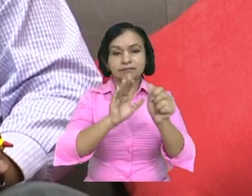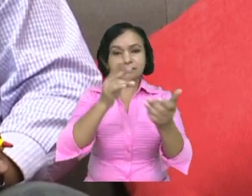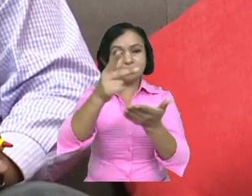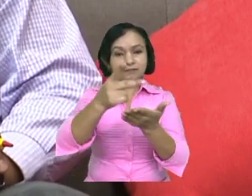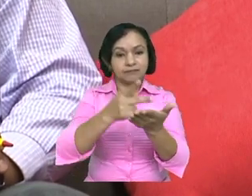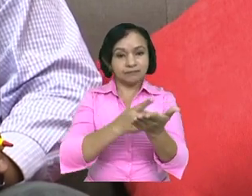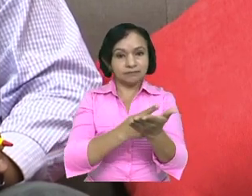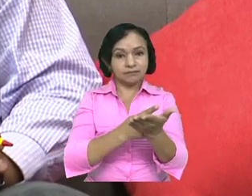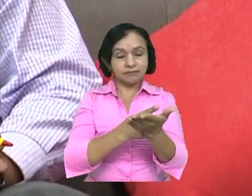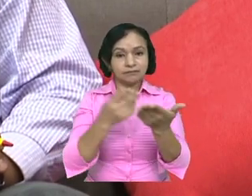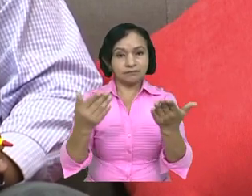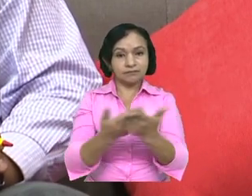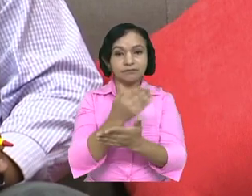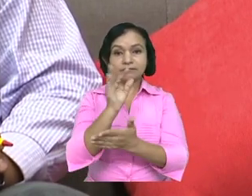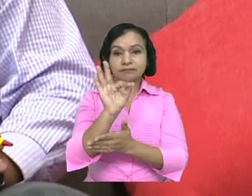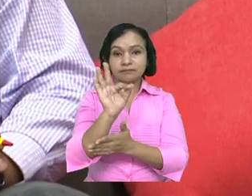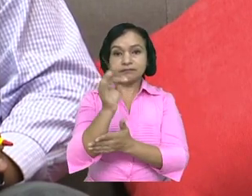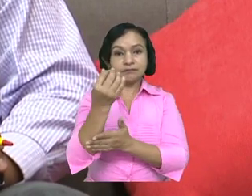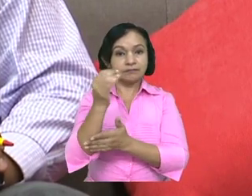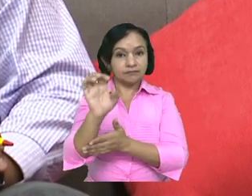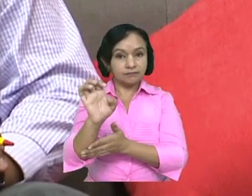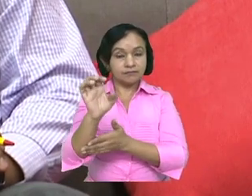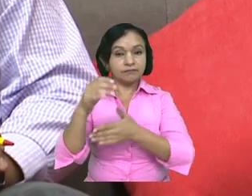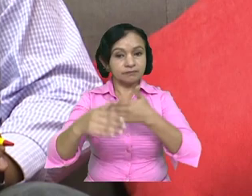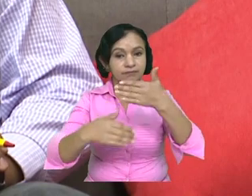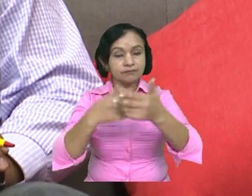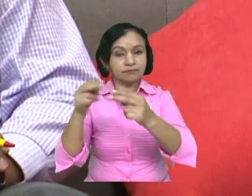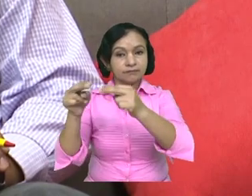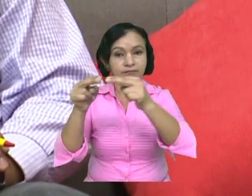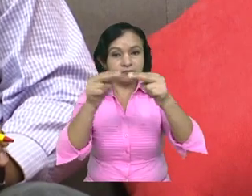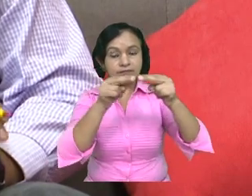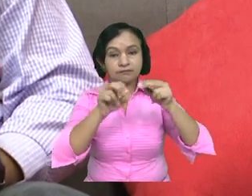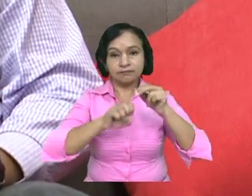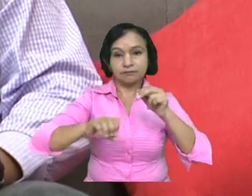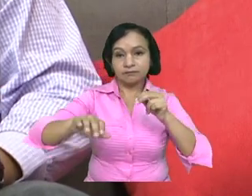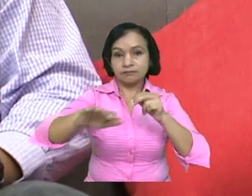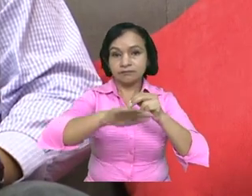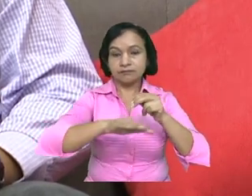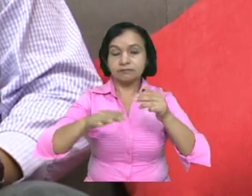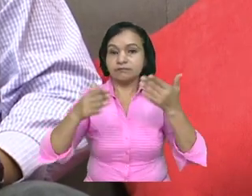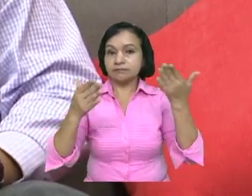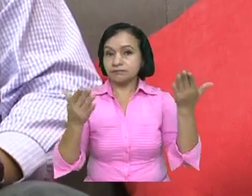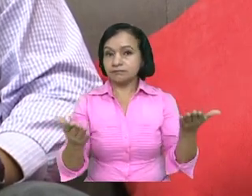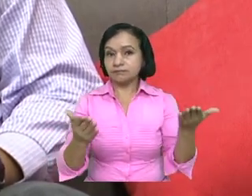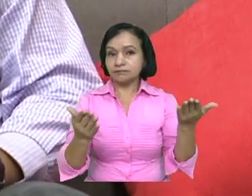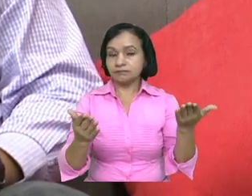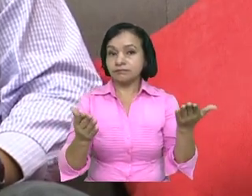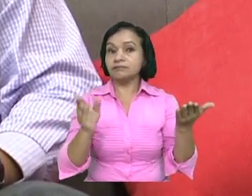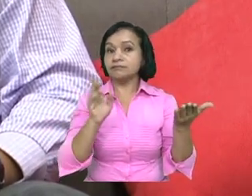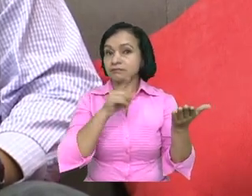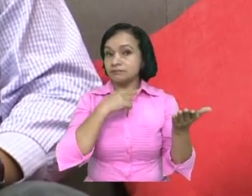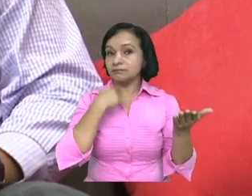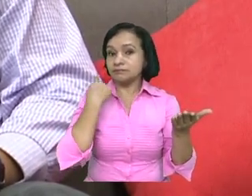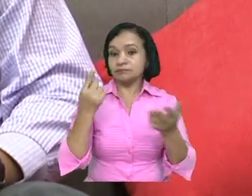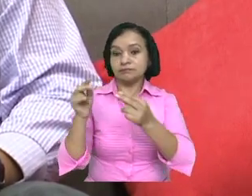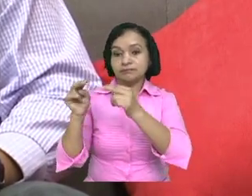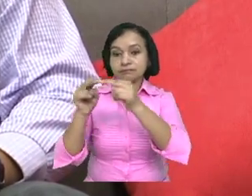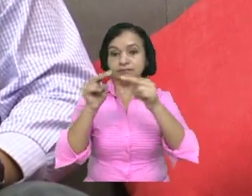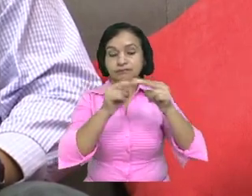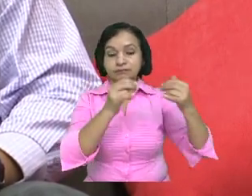FICE, pues conocemos que conlleva también un proceso de articulación social. Obviamente, también parte de la